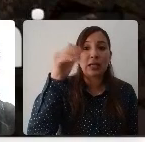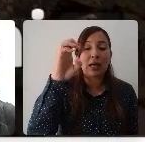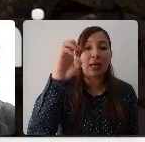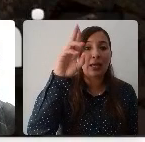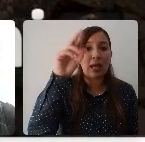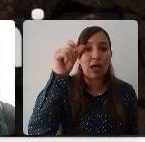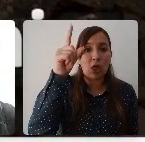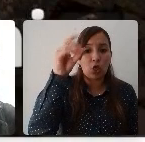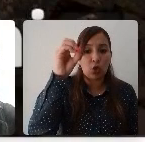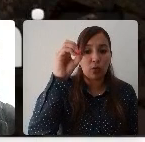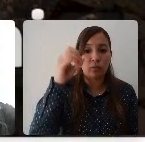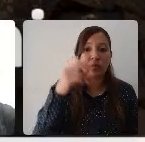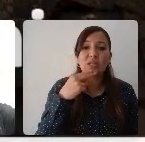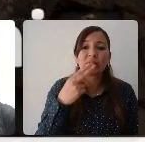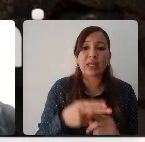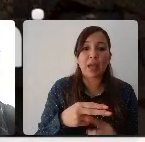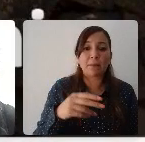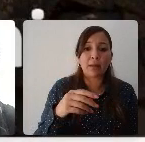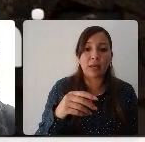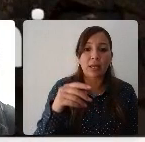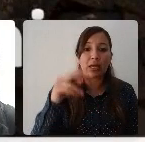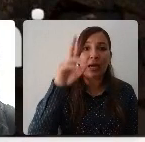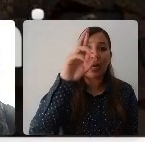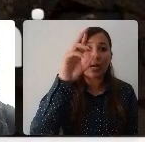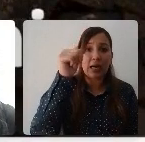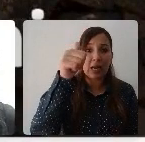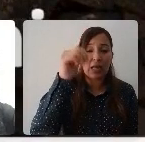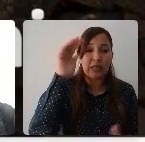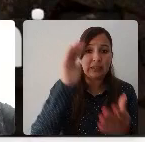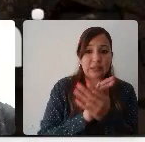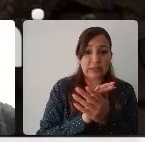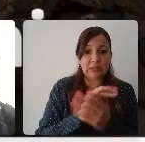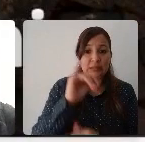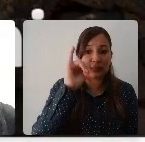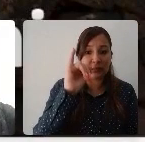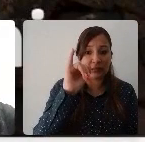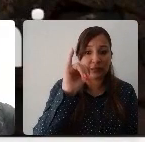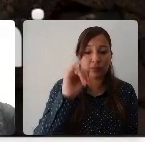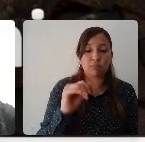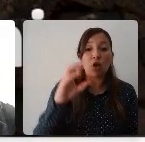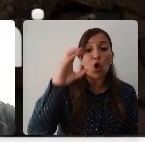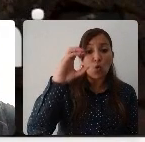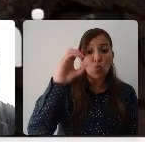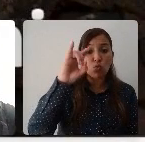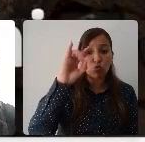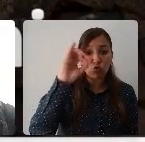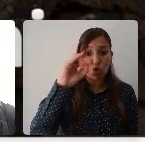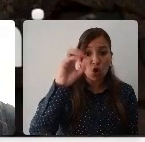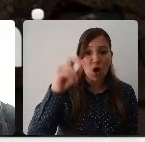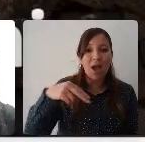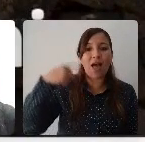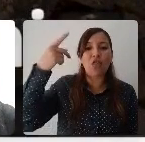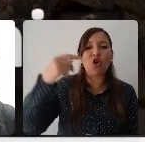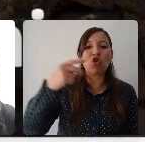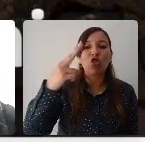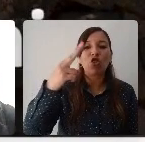¿no? Rachi es un emprendimiento que se encuentra a 2 horas y media de la ciudad de Cusco y está asentado justamente en el templo de